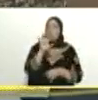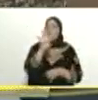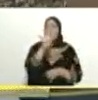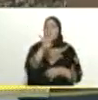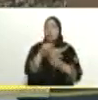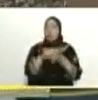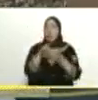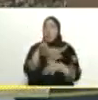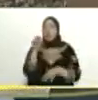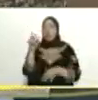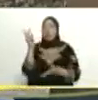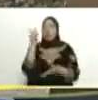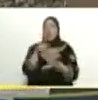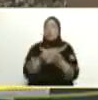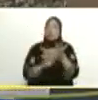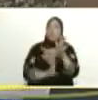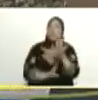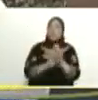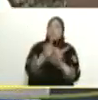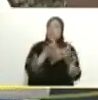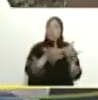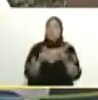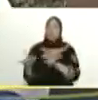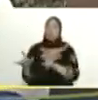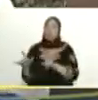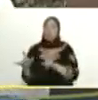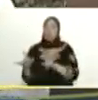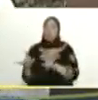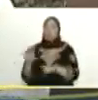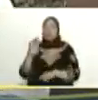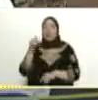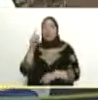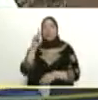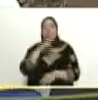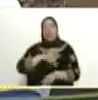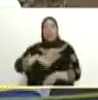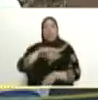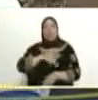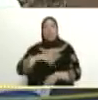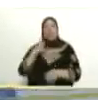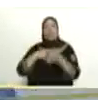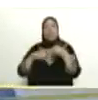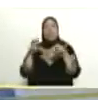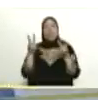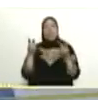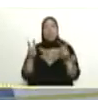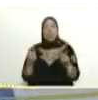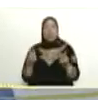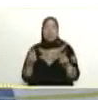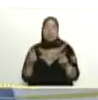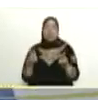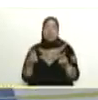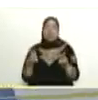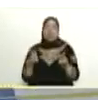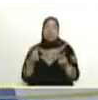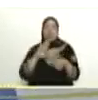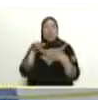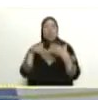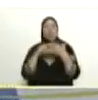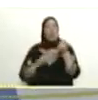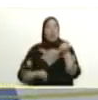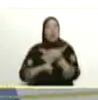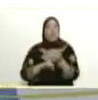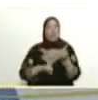Correcto. Entonces cuando fuimos avanzando ya llegamos a fíjense a ustedes, ese... la Gran Misión Barrio Nuevo, Barrio Tricolor, yo le doy todo el